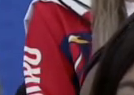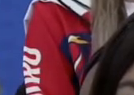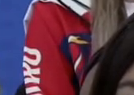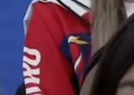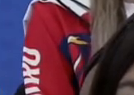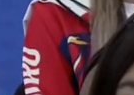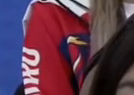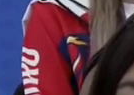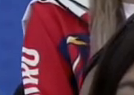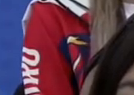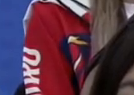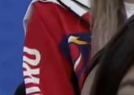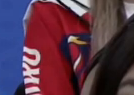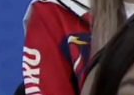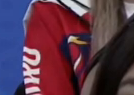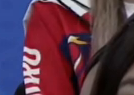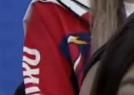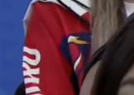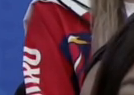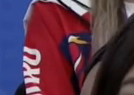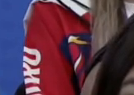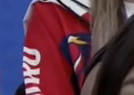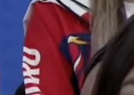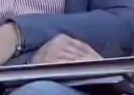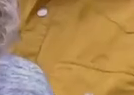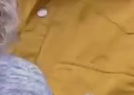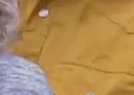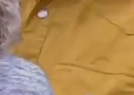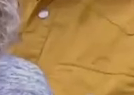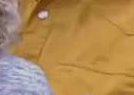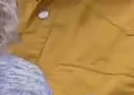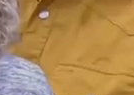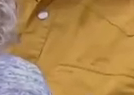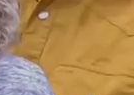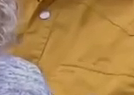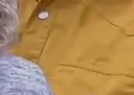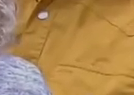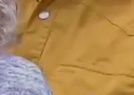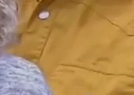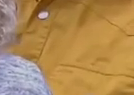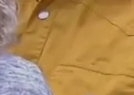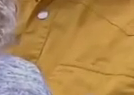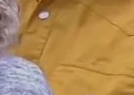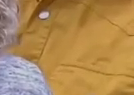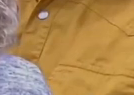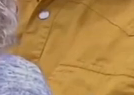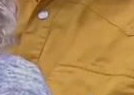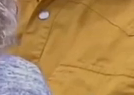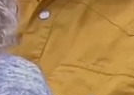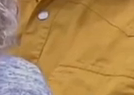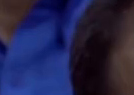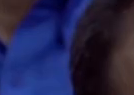con mayor objetividad, y es que ya terminó el proceso electoral. Es decir, ahorita podemos hablar de una manera distinta como hablamos cuando estamos en